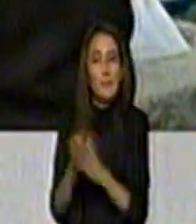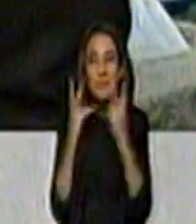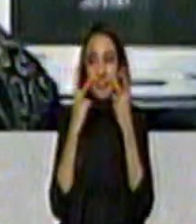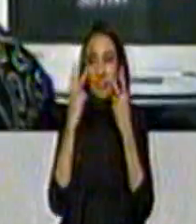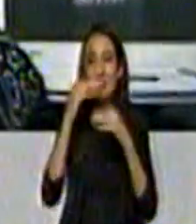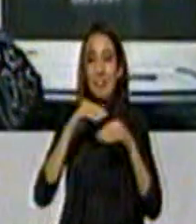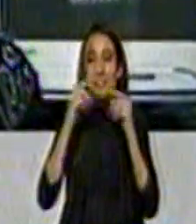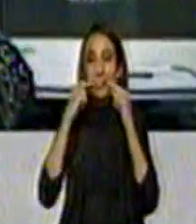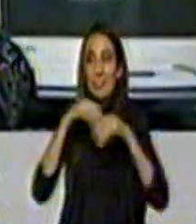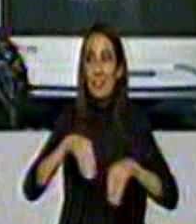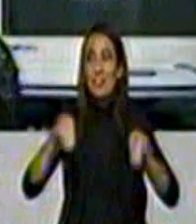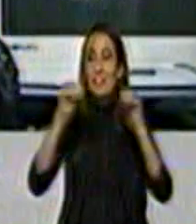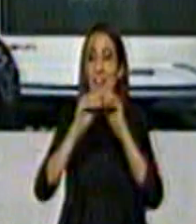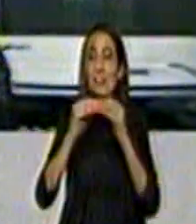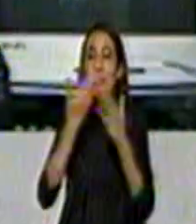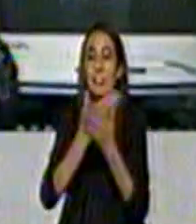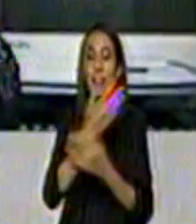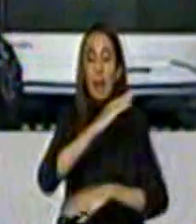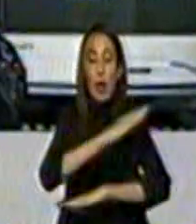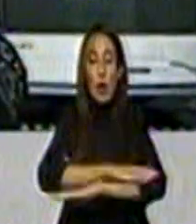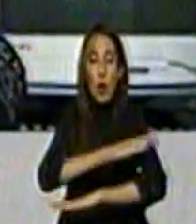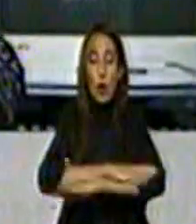deberá realizar mediante la página web